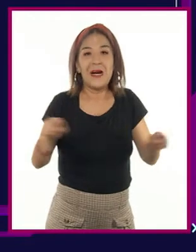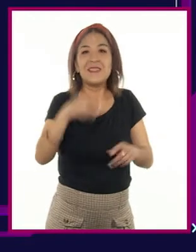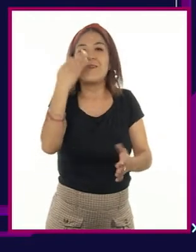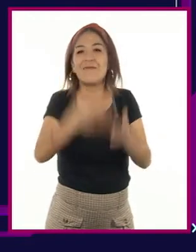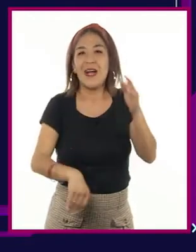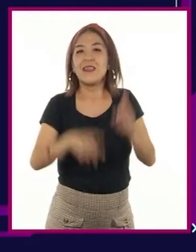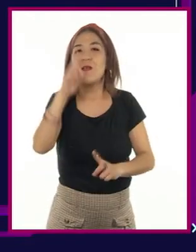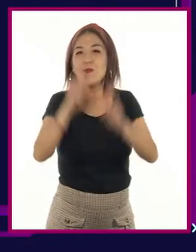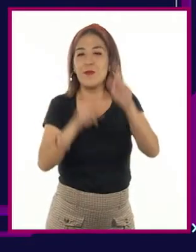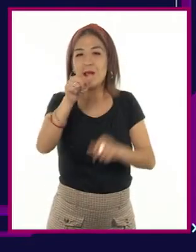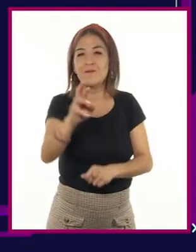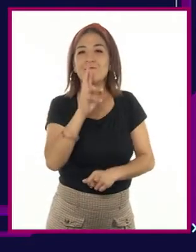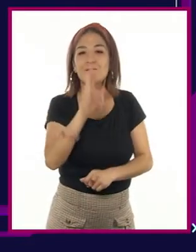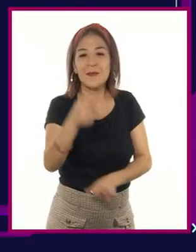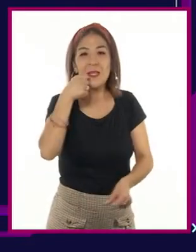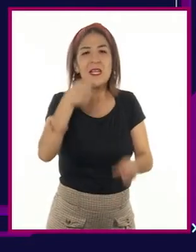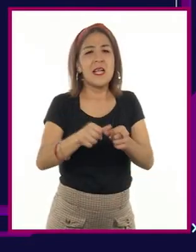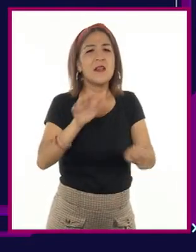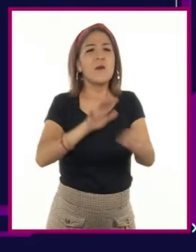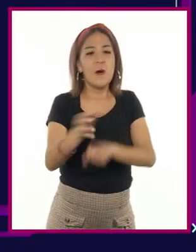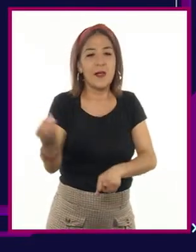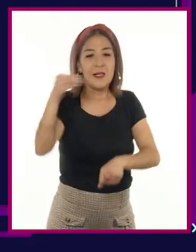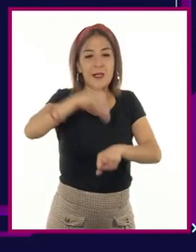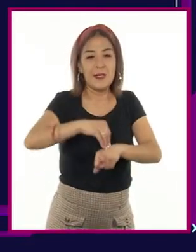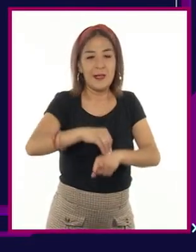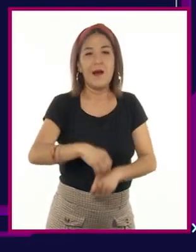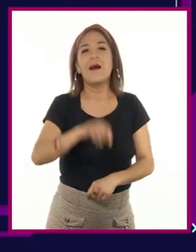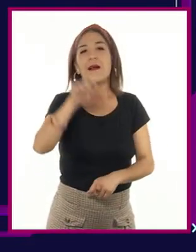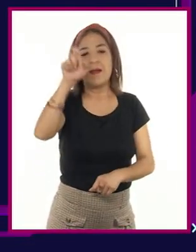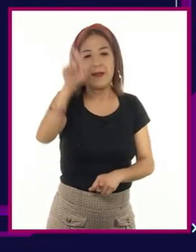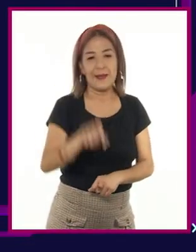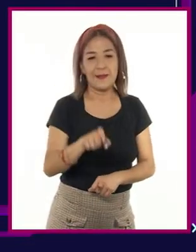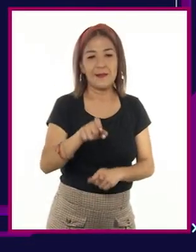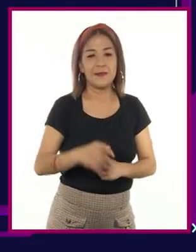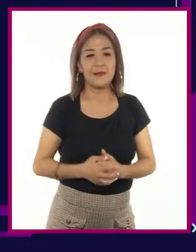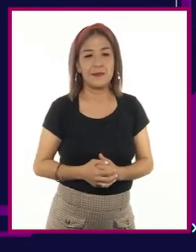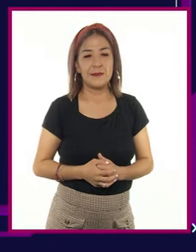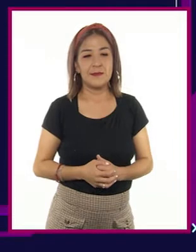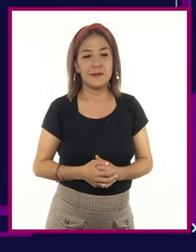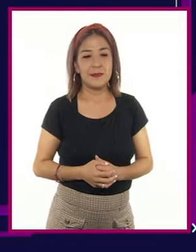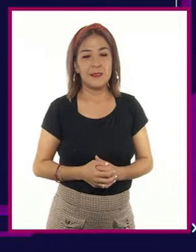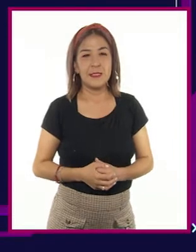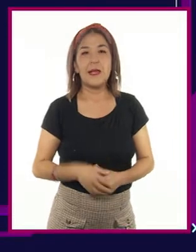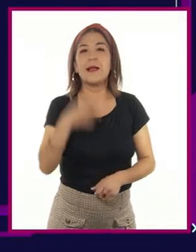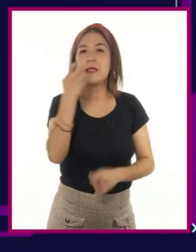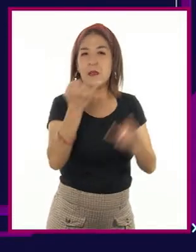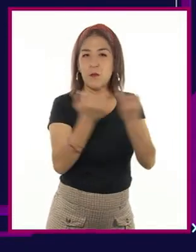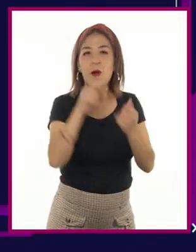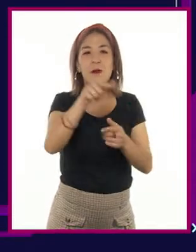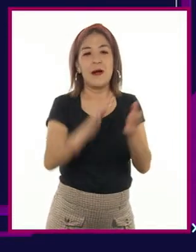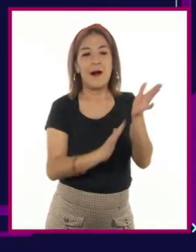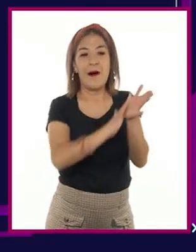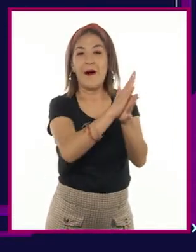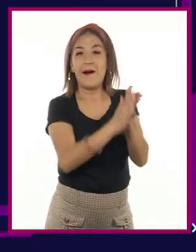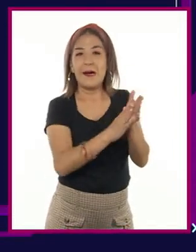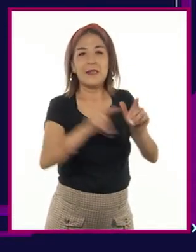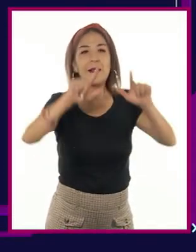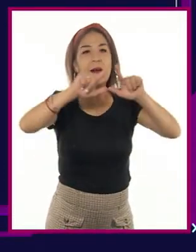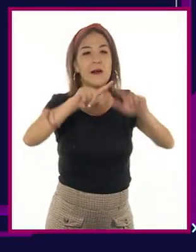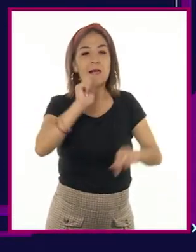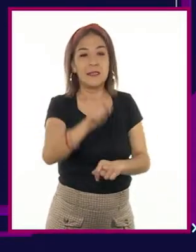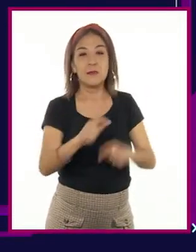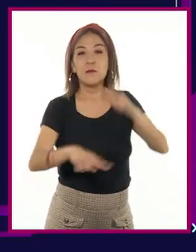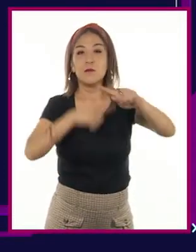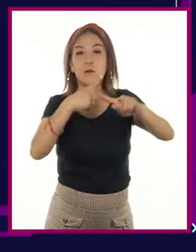que la representa en este caso es la x así como el área de un triángulo se obtiene multiplicando